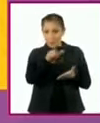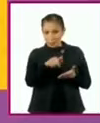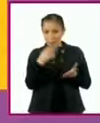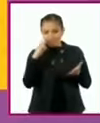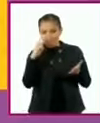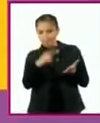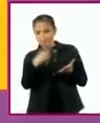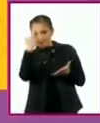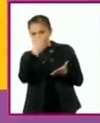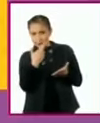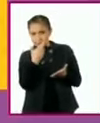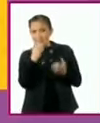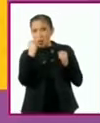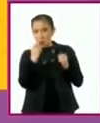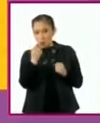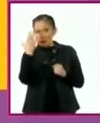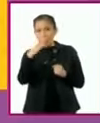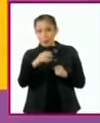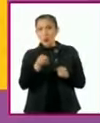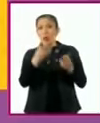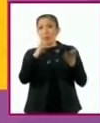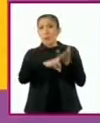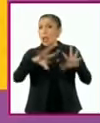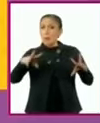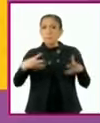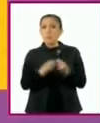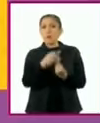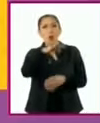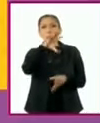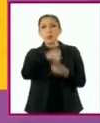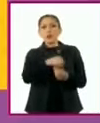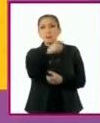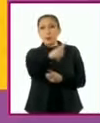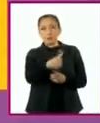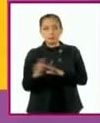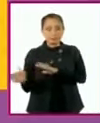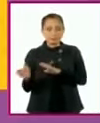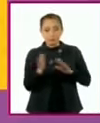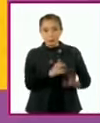Seguramente ya supieron el precio del aparato. Segundo caso.